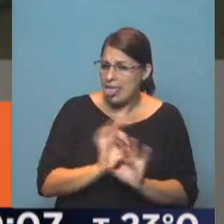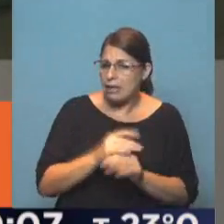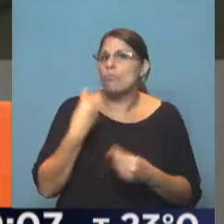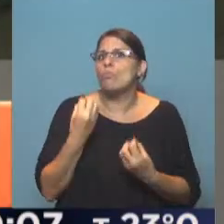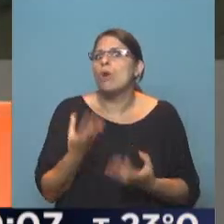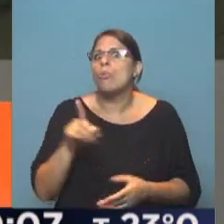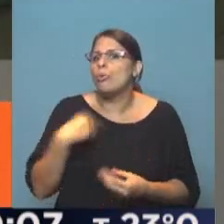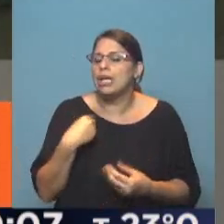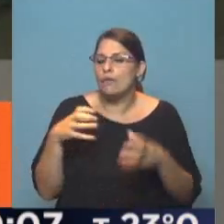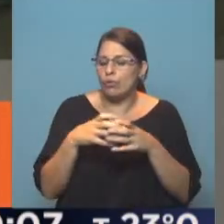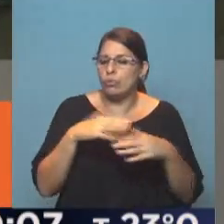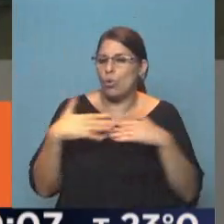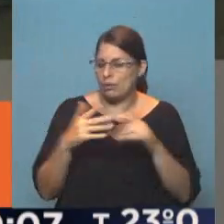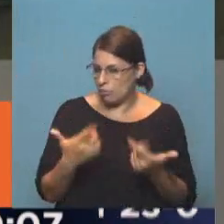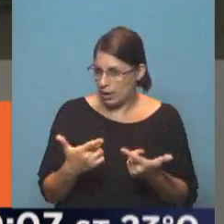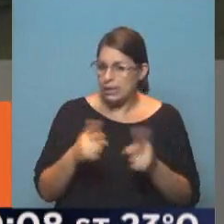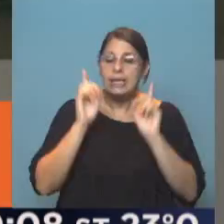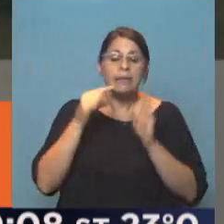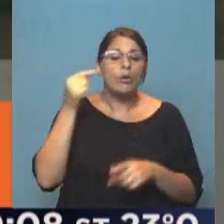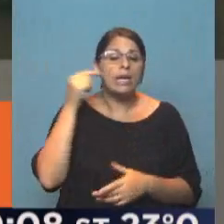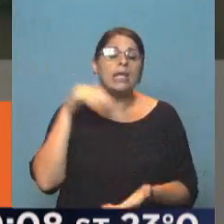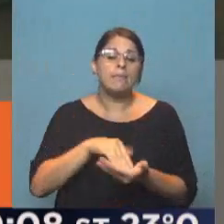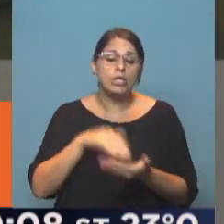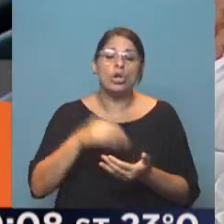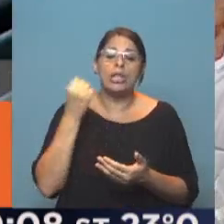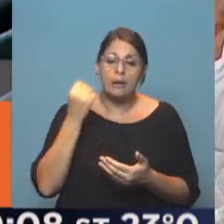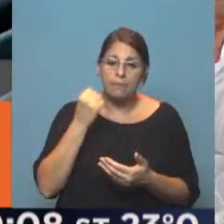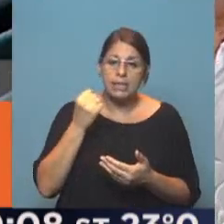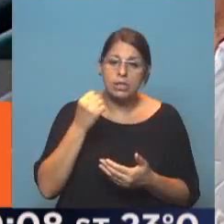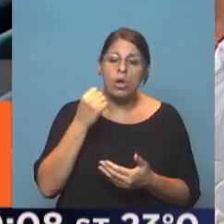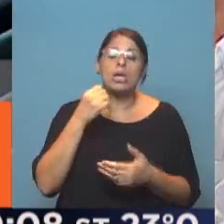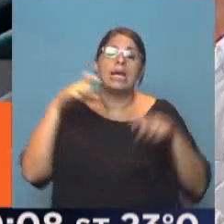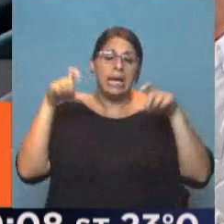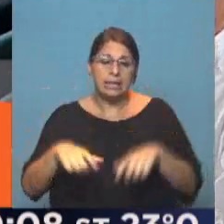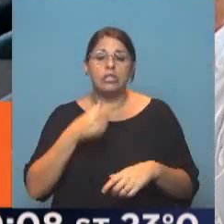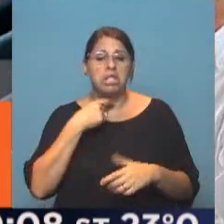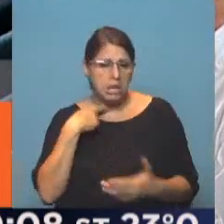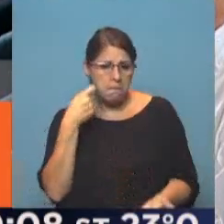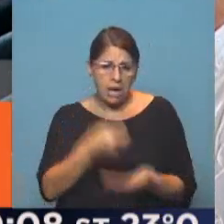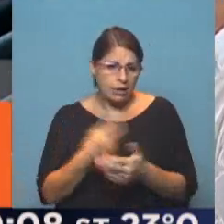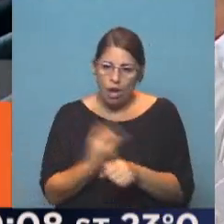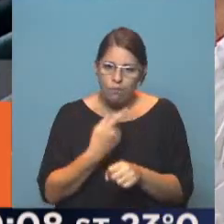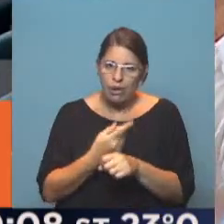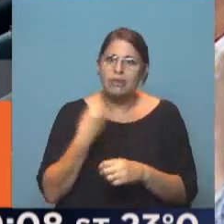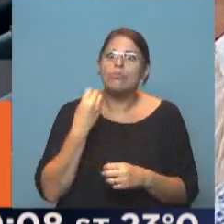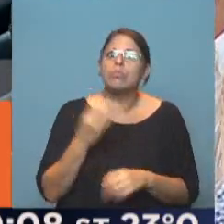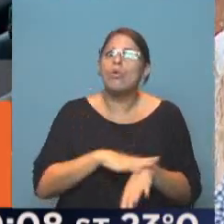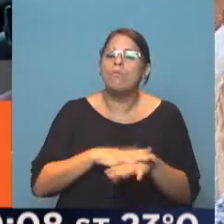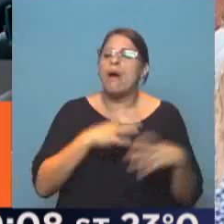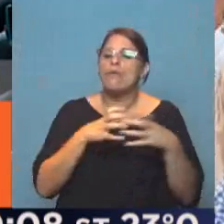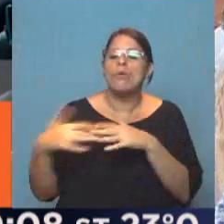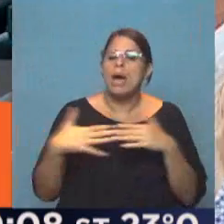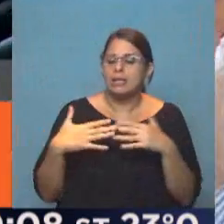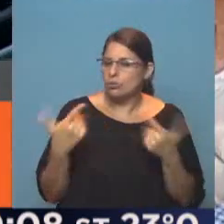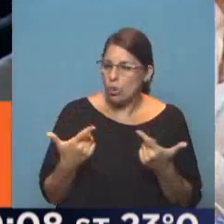fútbol. Hay 40 millones de pesos del naming del estadio que quieren pagar y que no pueden porque no se está jugando al fútbol.